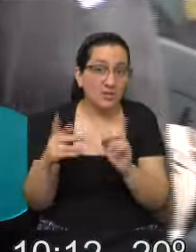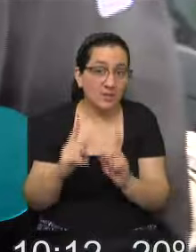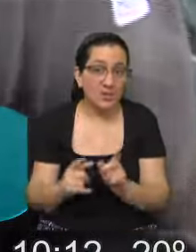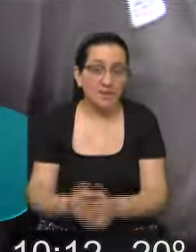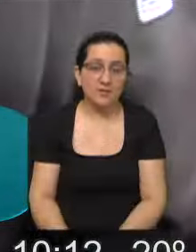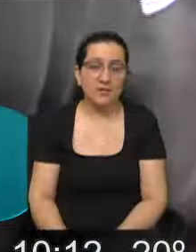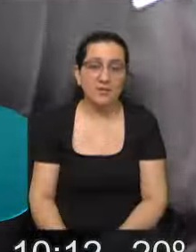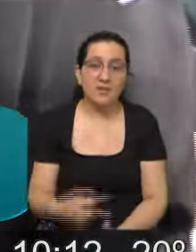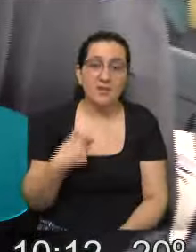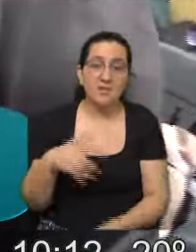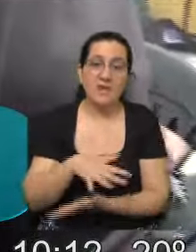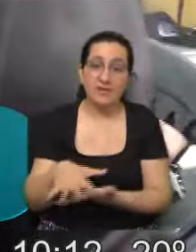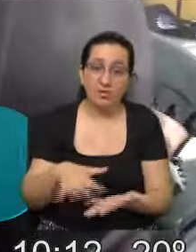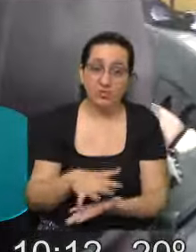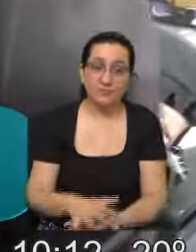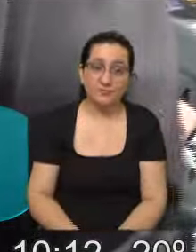que fue mi